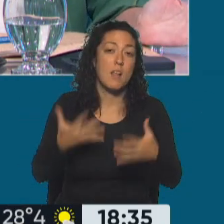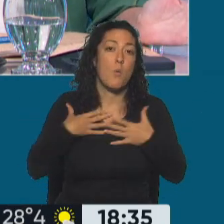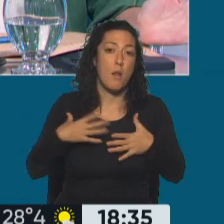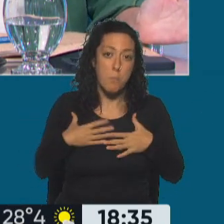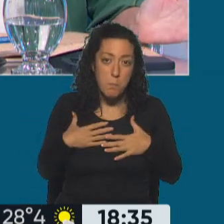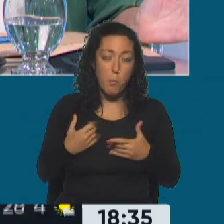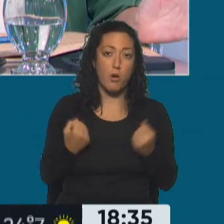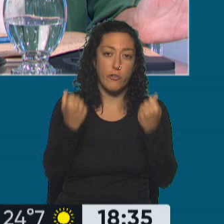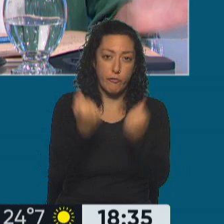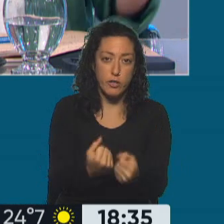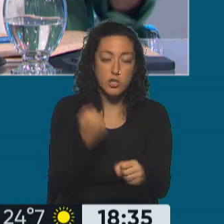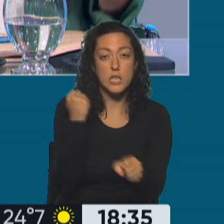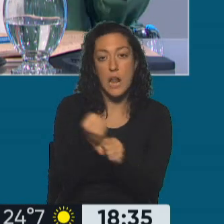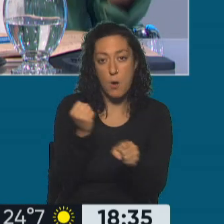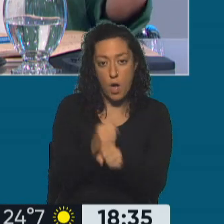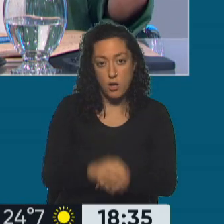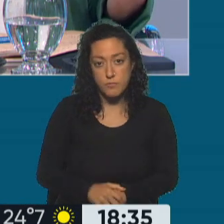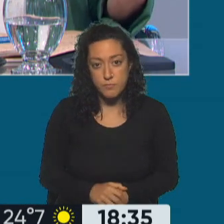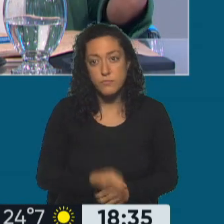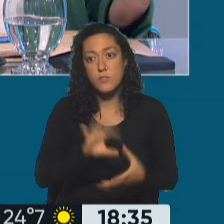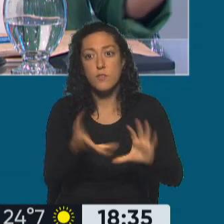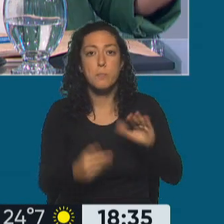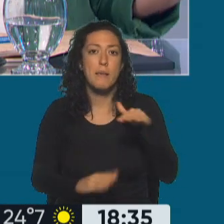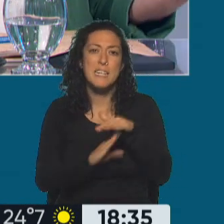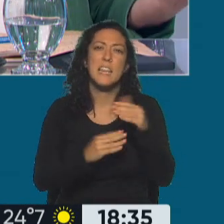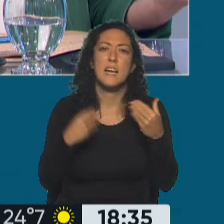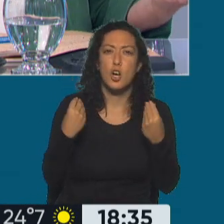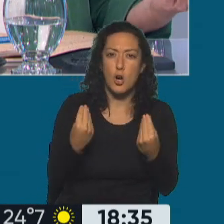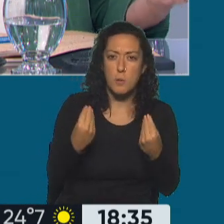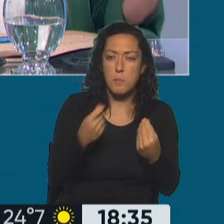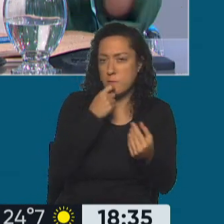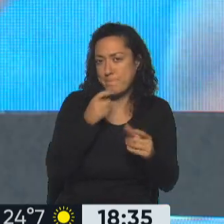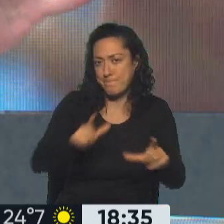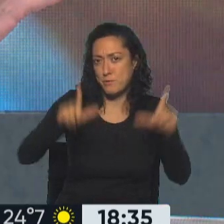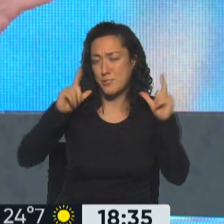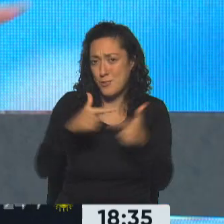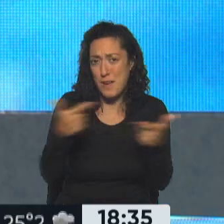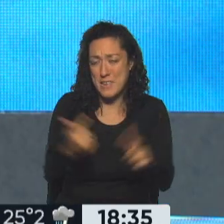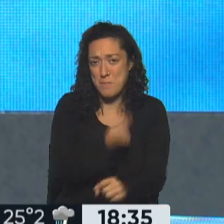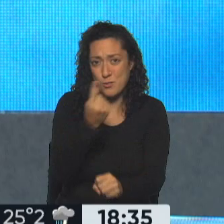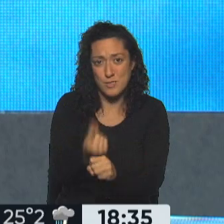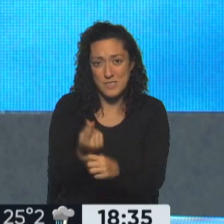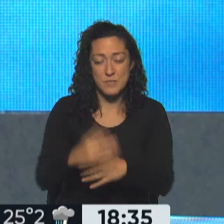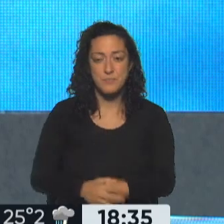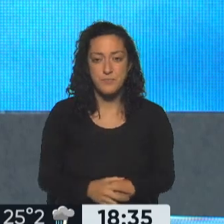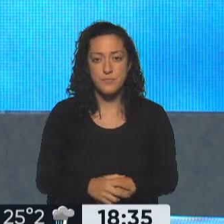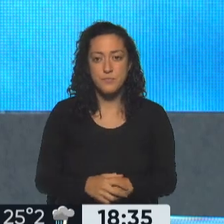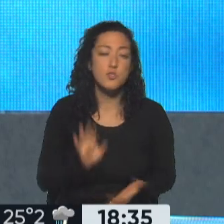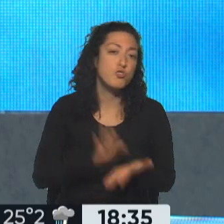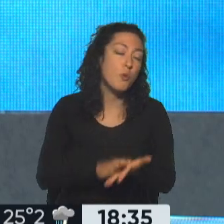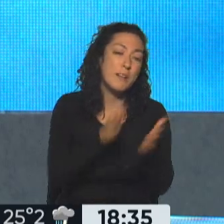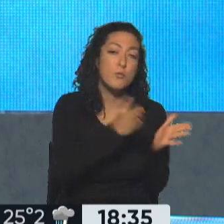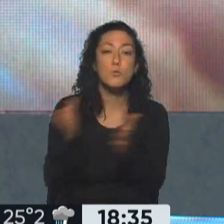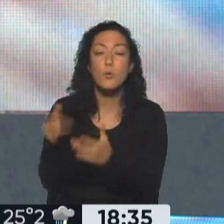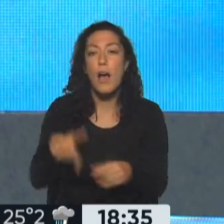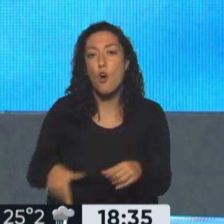poner el cuerpo digamos Cómo cómo se lidera sin sin exponerse esa estructura si vos me permitís hoy hoy es